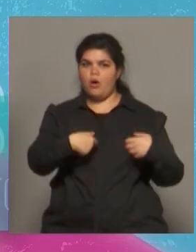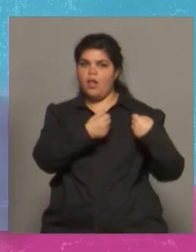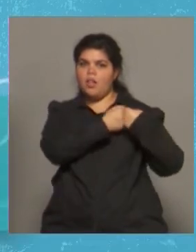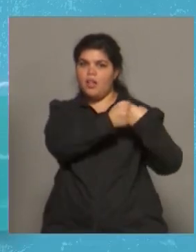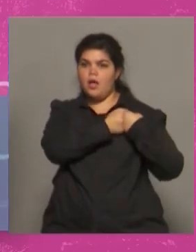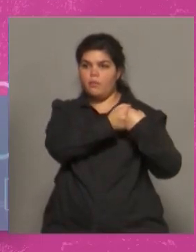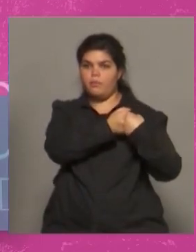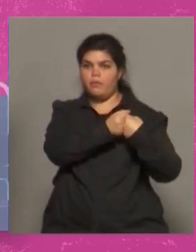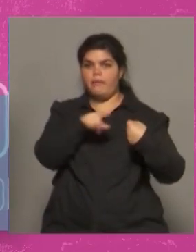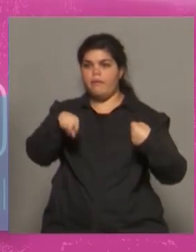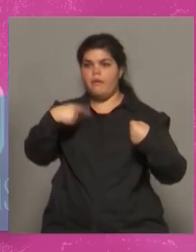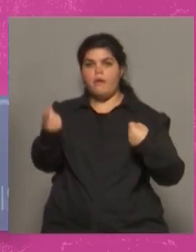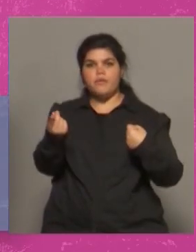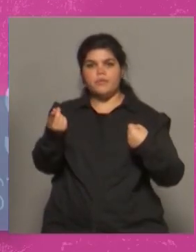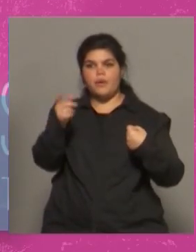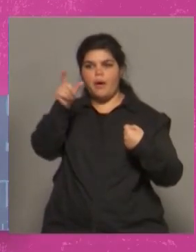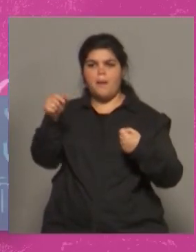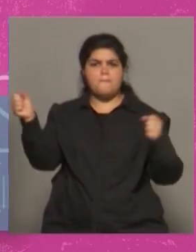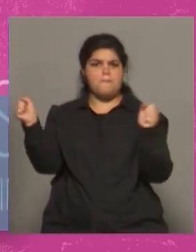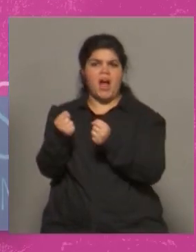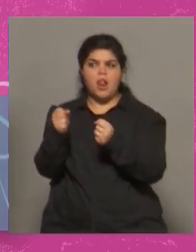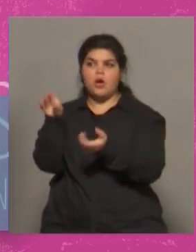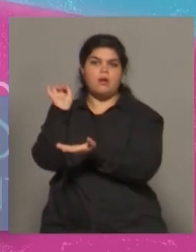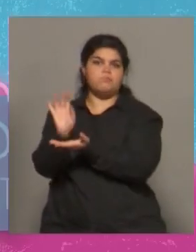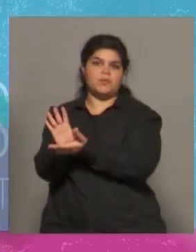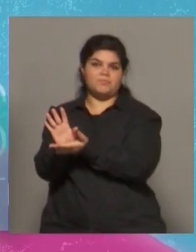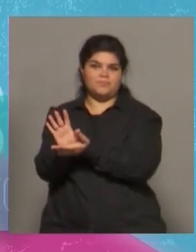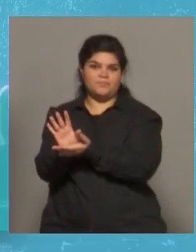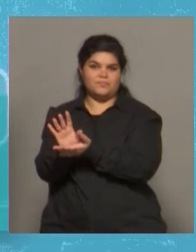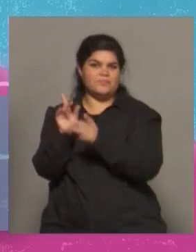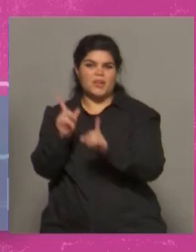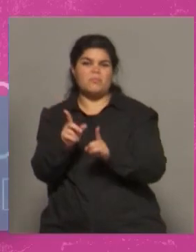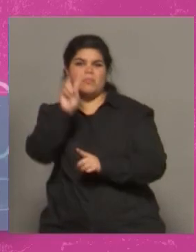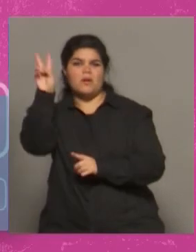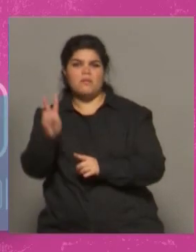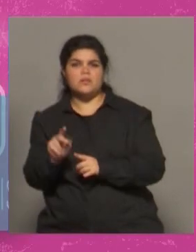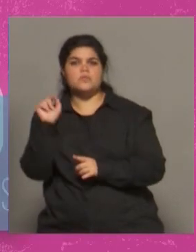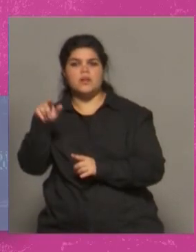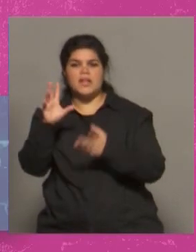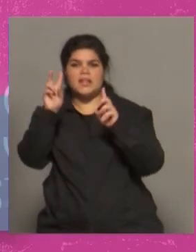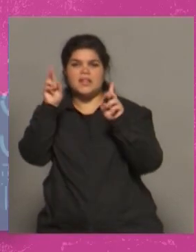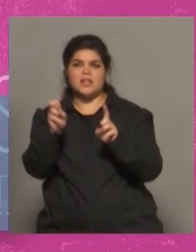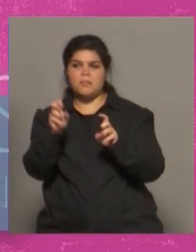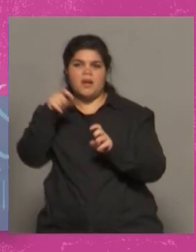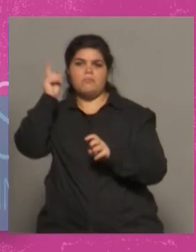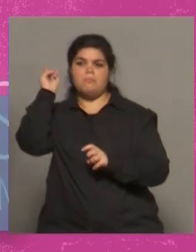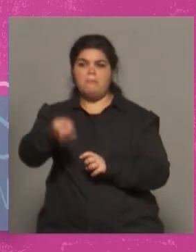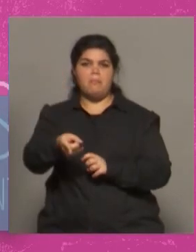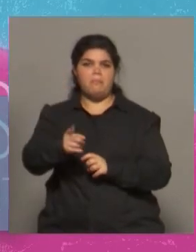o, digamos, desplazamos a los malos de la región. Bueno, en Venezuela ha sido una cuestión completamente arbitraria, a mí me